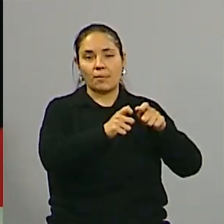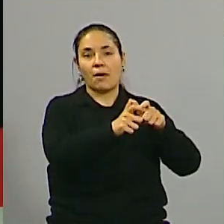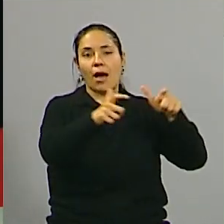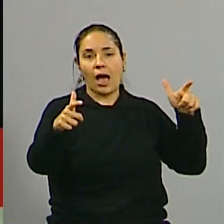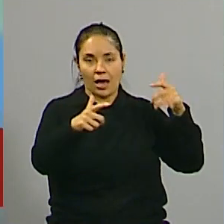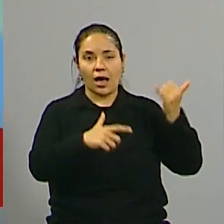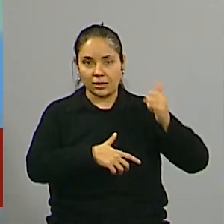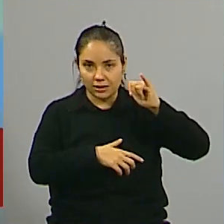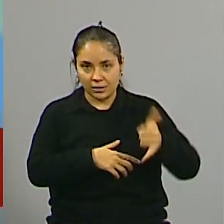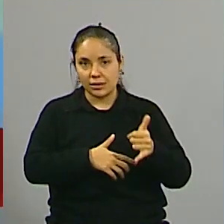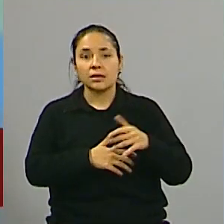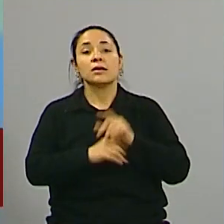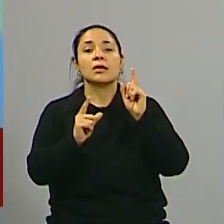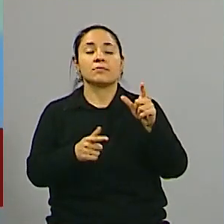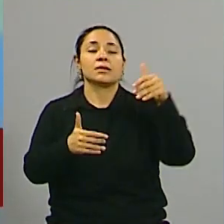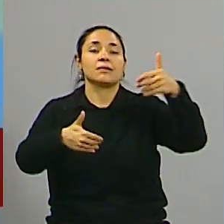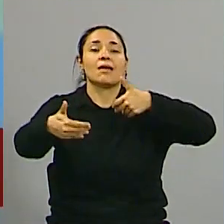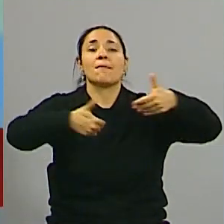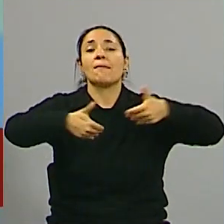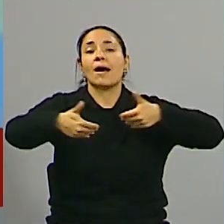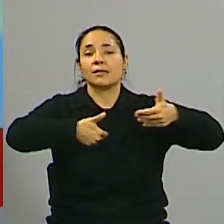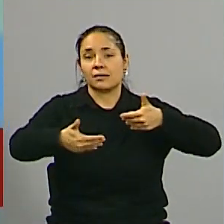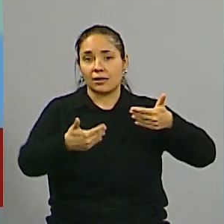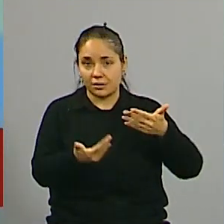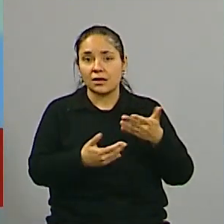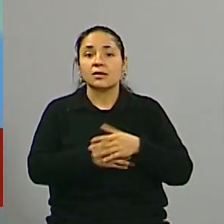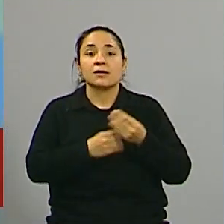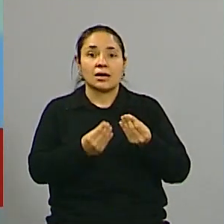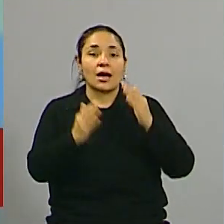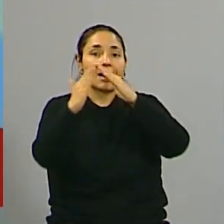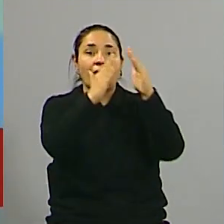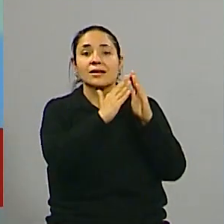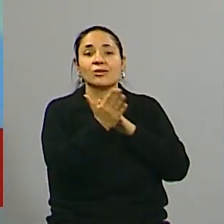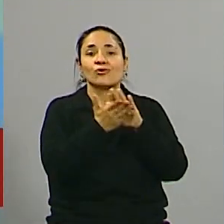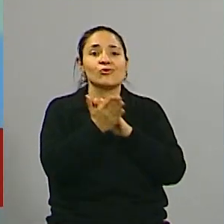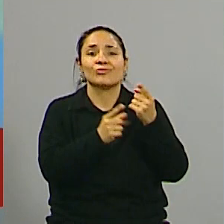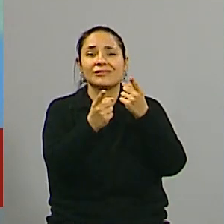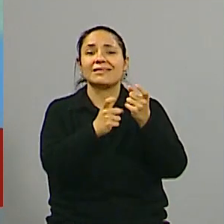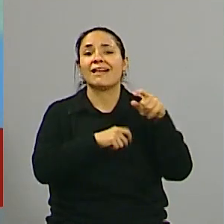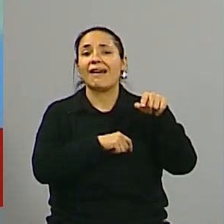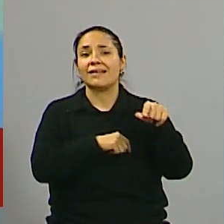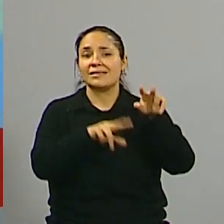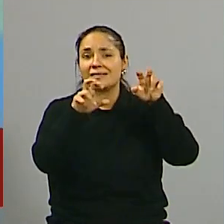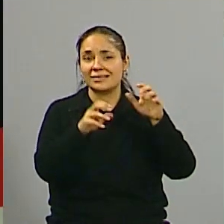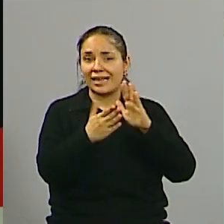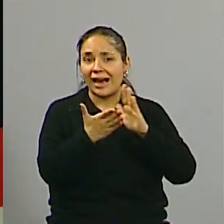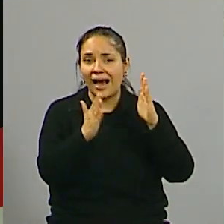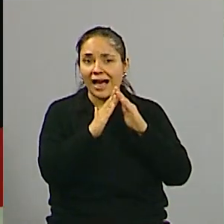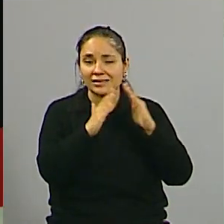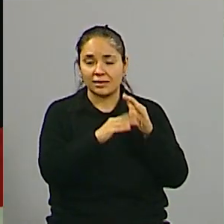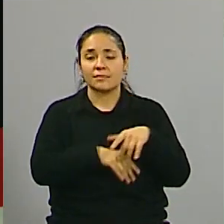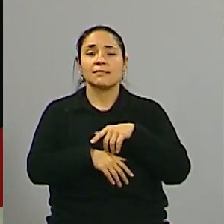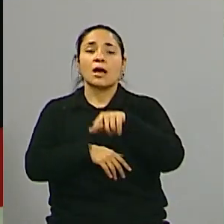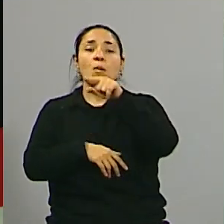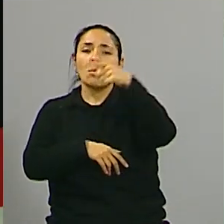y a partir de eso hay demanda de soluciones habitacionales. ¿Cómo evalúas que está el